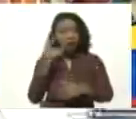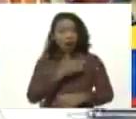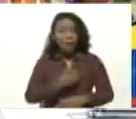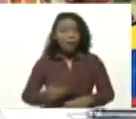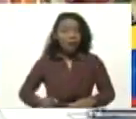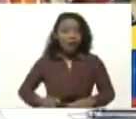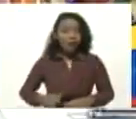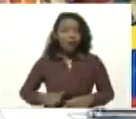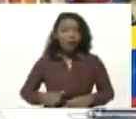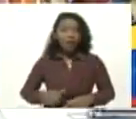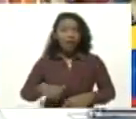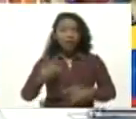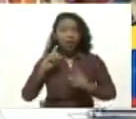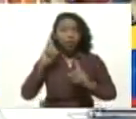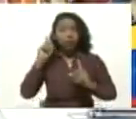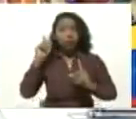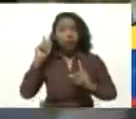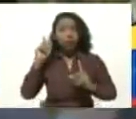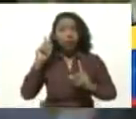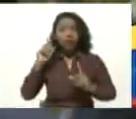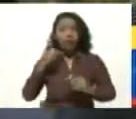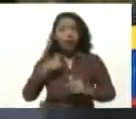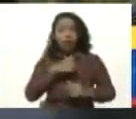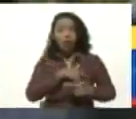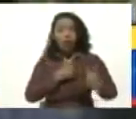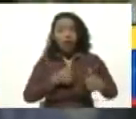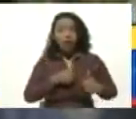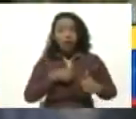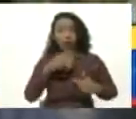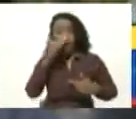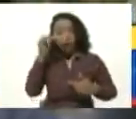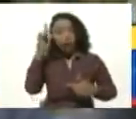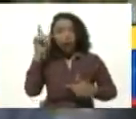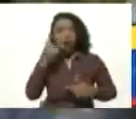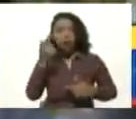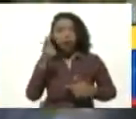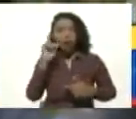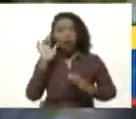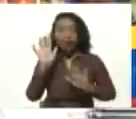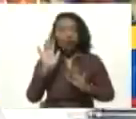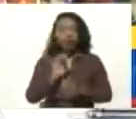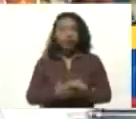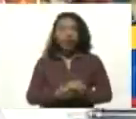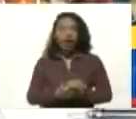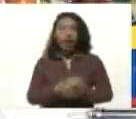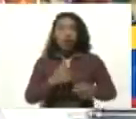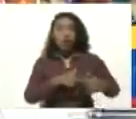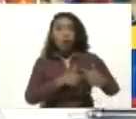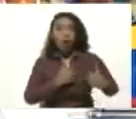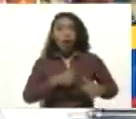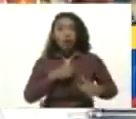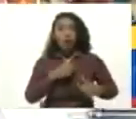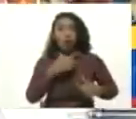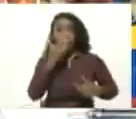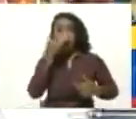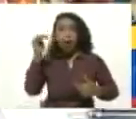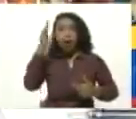Corazón Llanero. ¿Ah? El Corazón Mayor, lo llaman así. El Corazón Mayor.